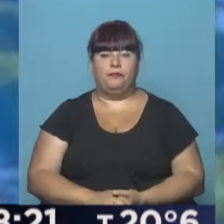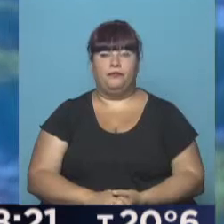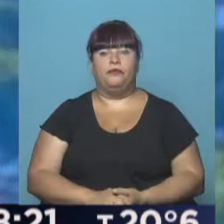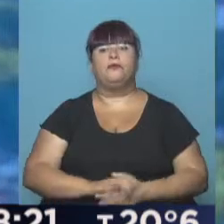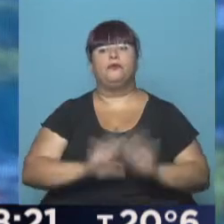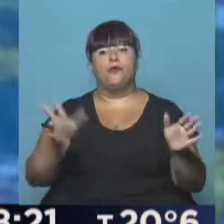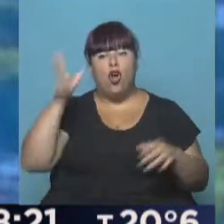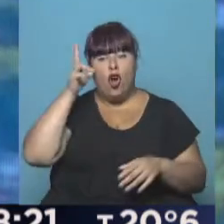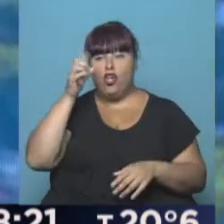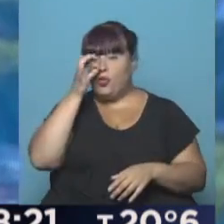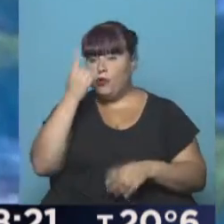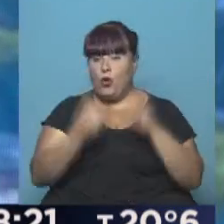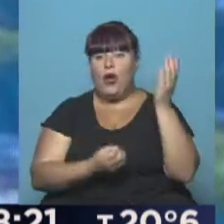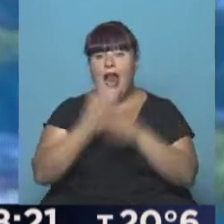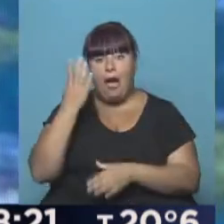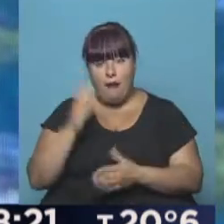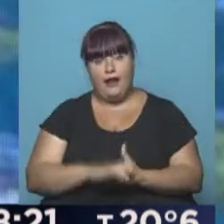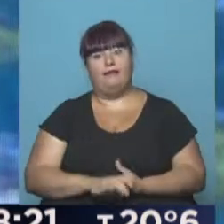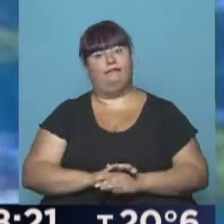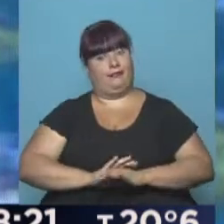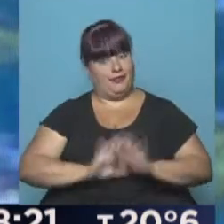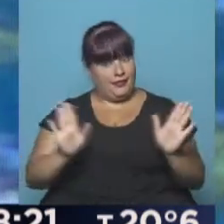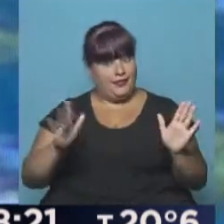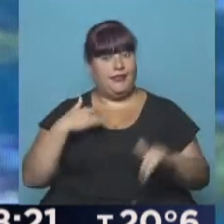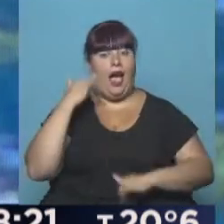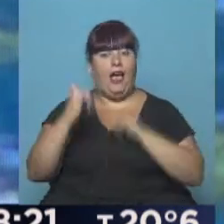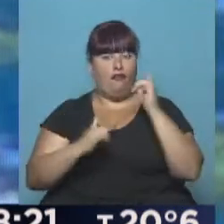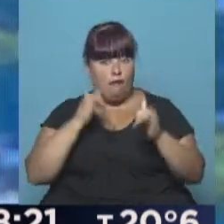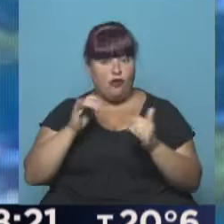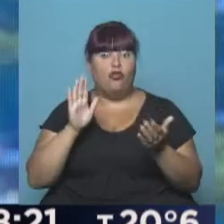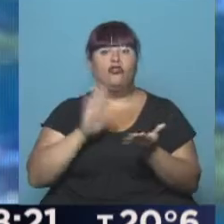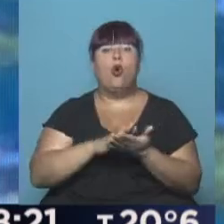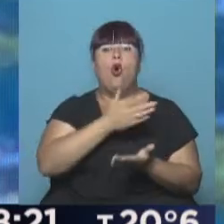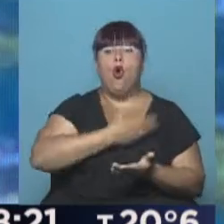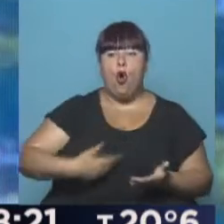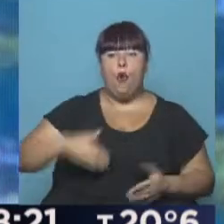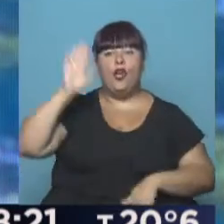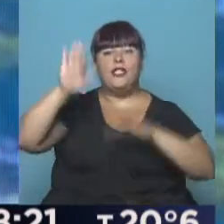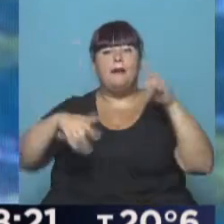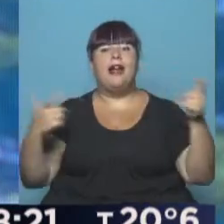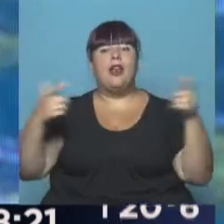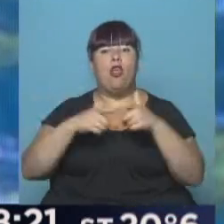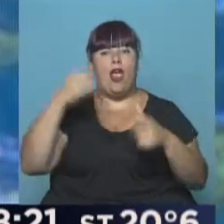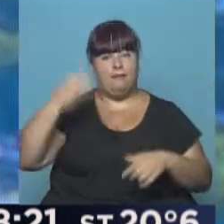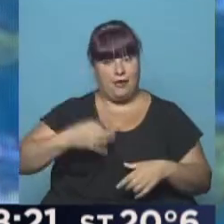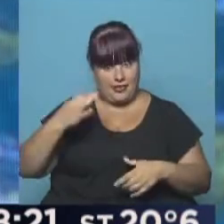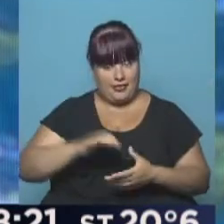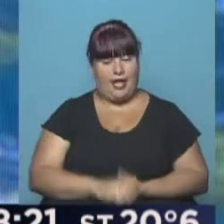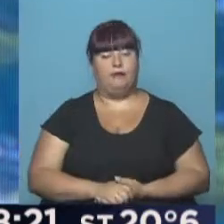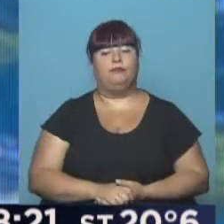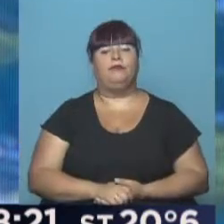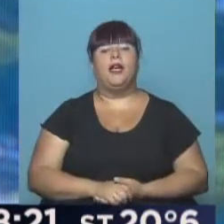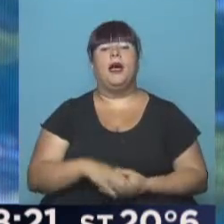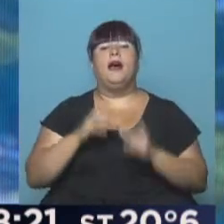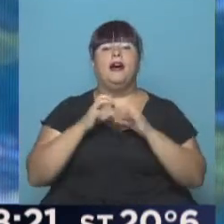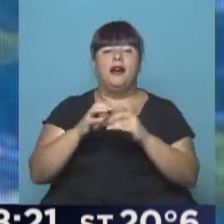bueno 8 y 21 de la mañana ya vimos la información que el gobierno convocó a sesiones extraordinarias para tratar